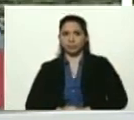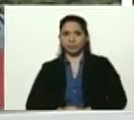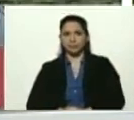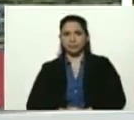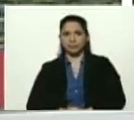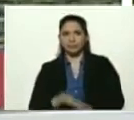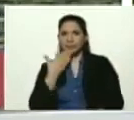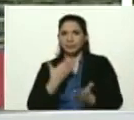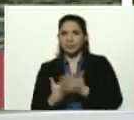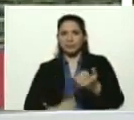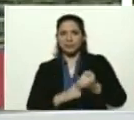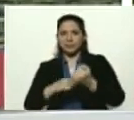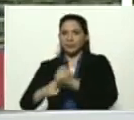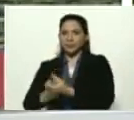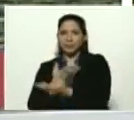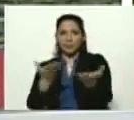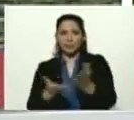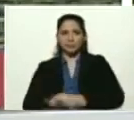Pido el apoyo tuyo,